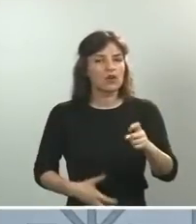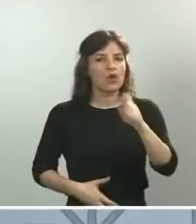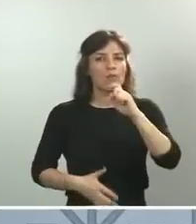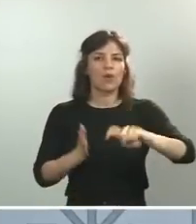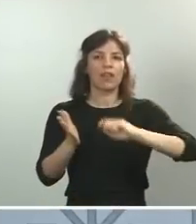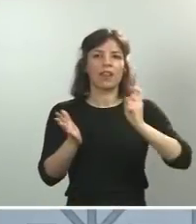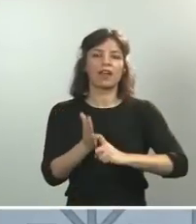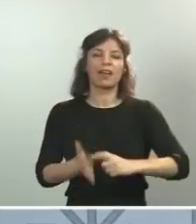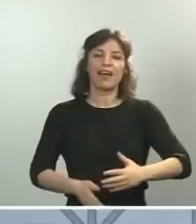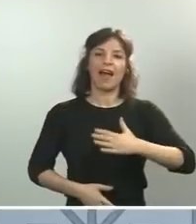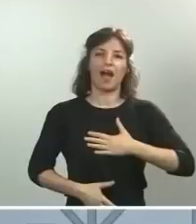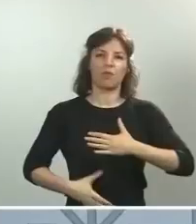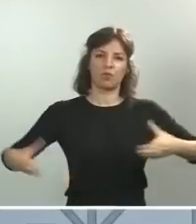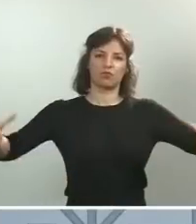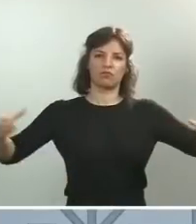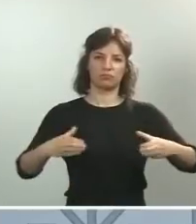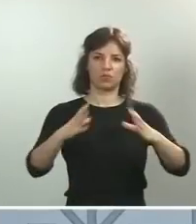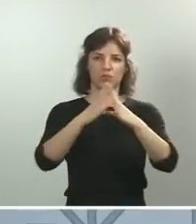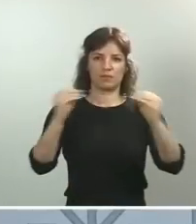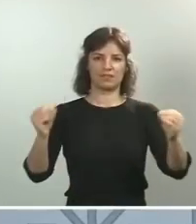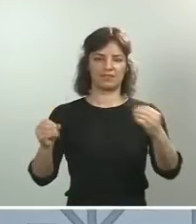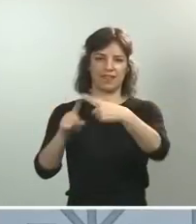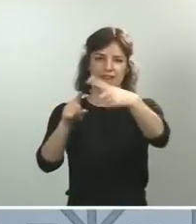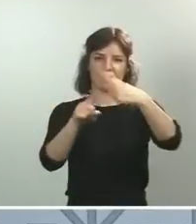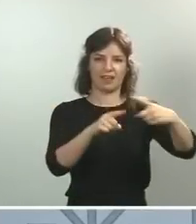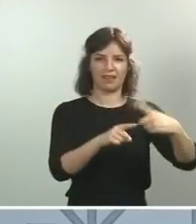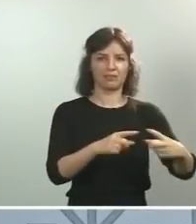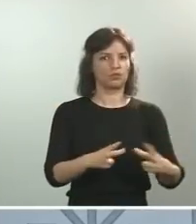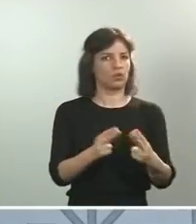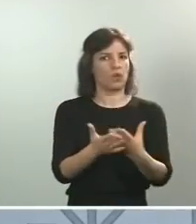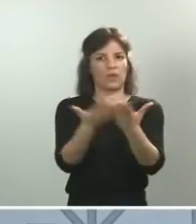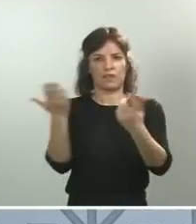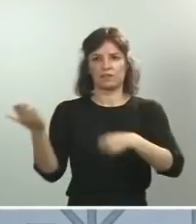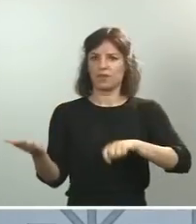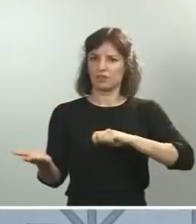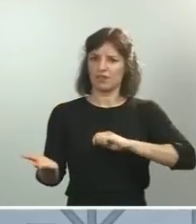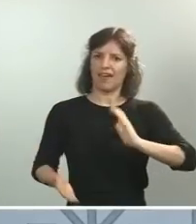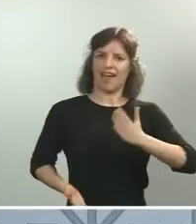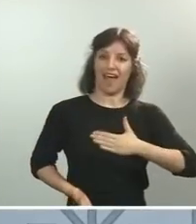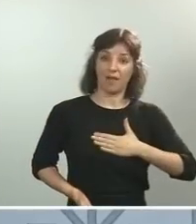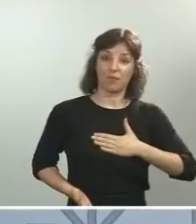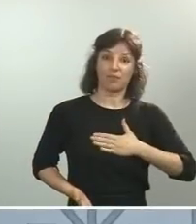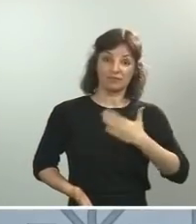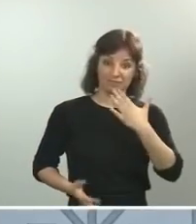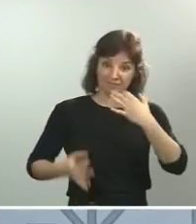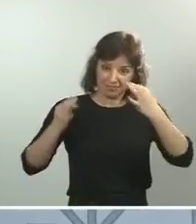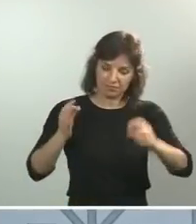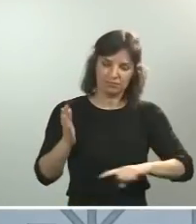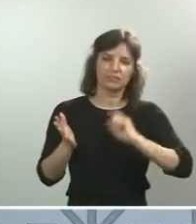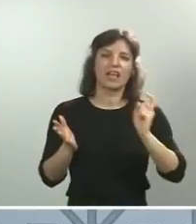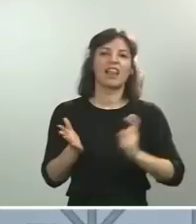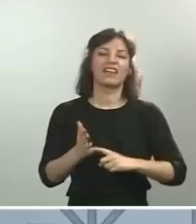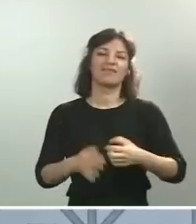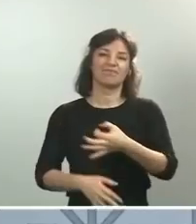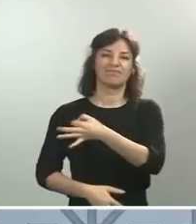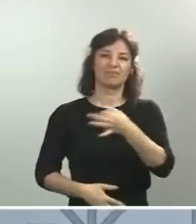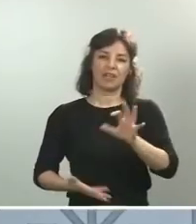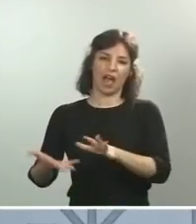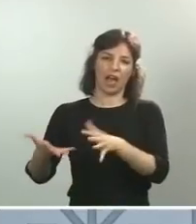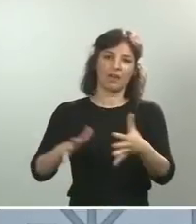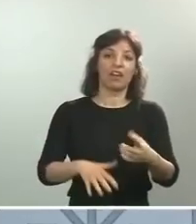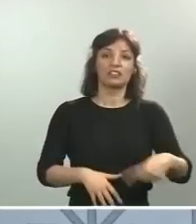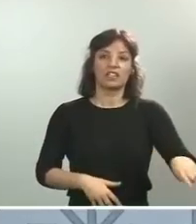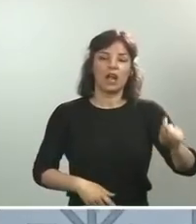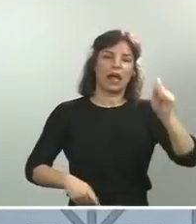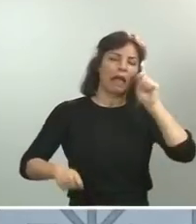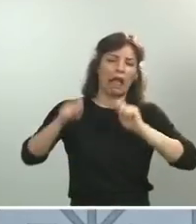la comunidad universitaria y del conjunto de la sociedad española. Y entonces funcionará, entonces se aplicará y no estaremos llorando todo el tiempo de que